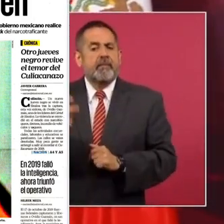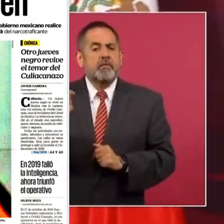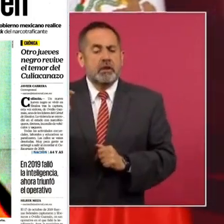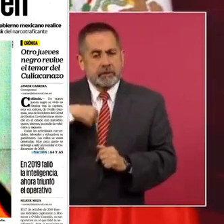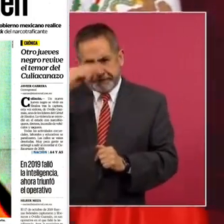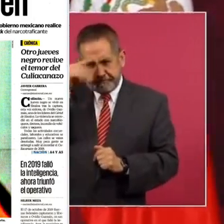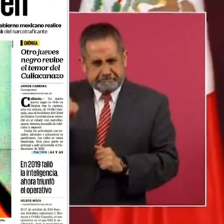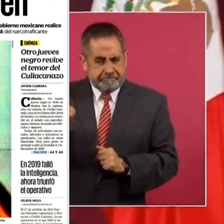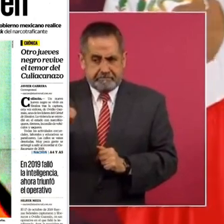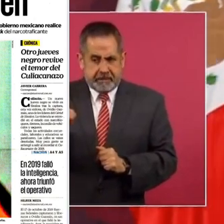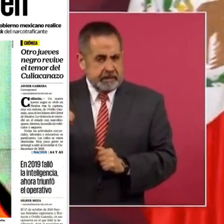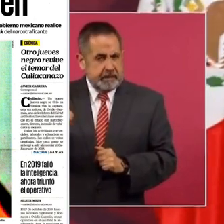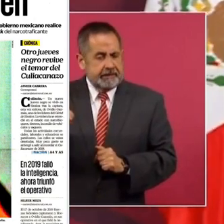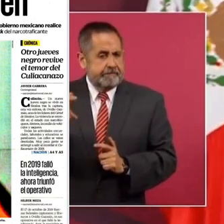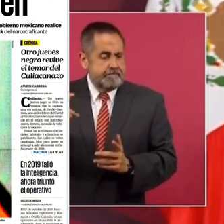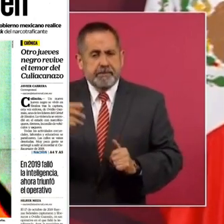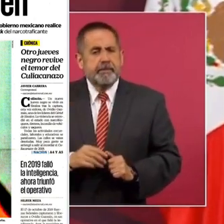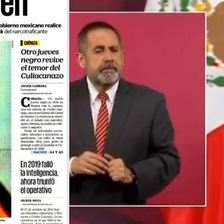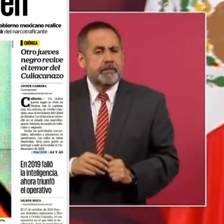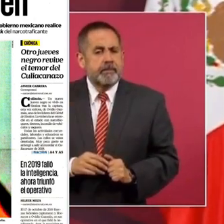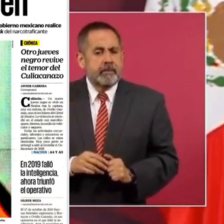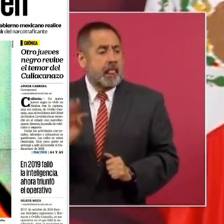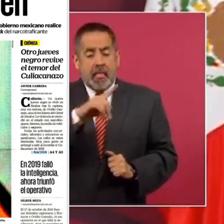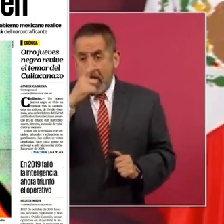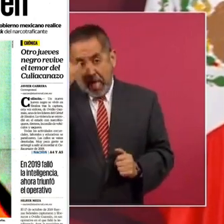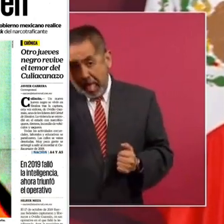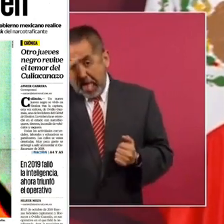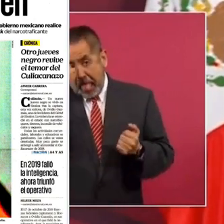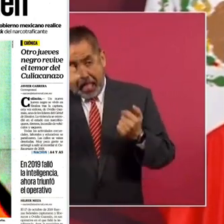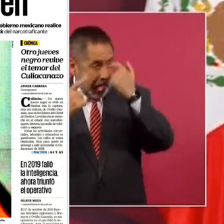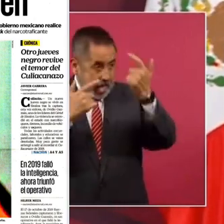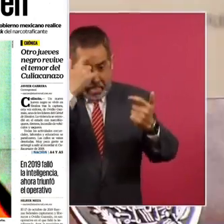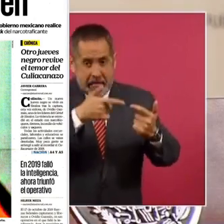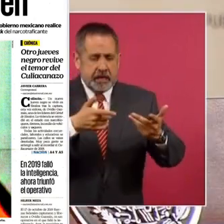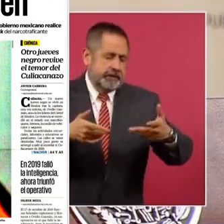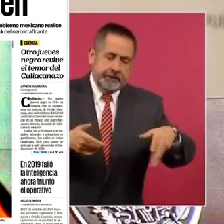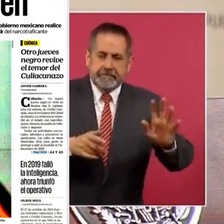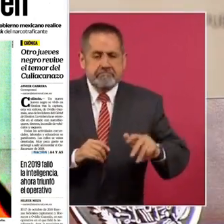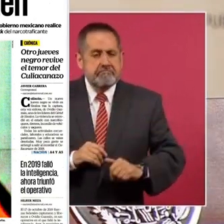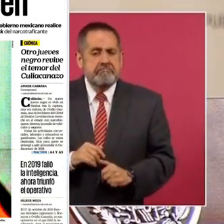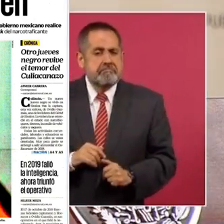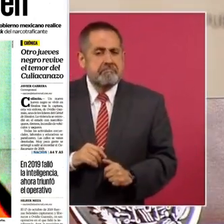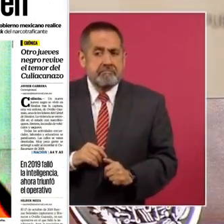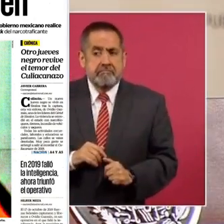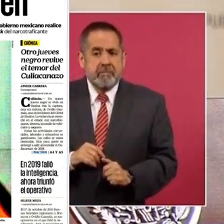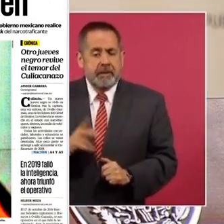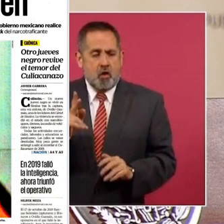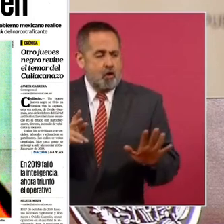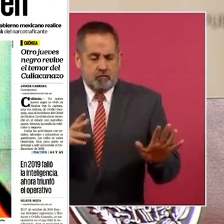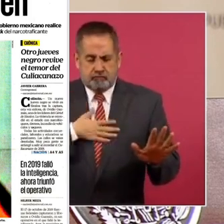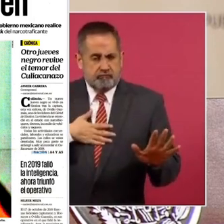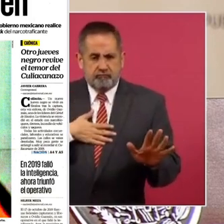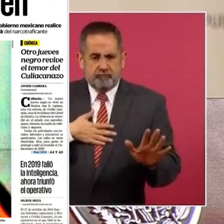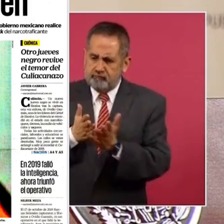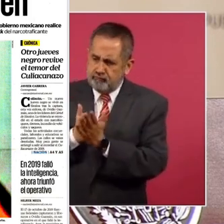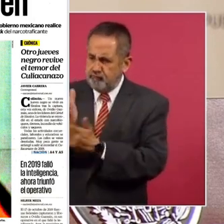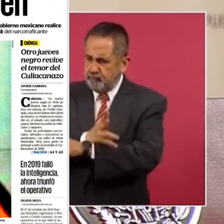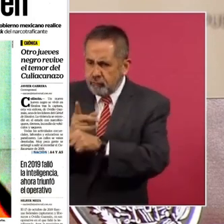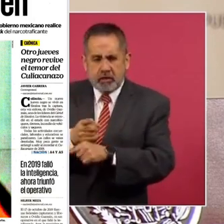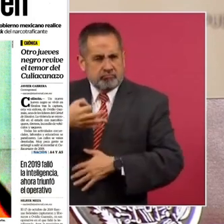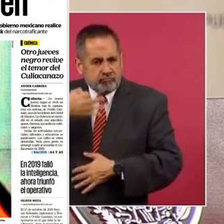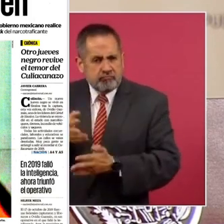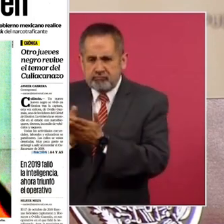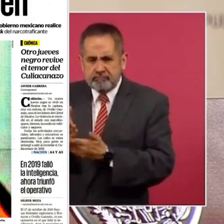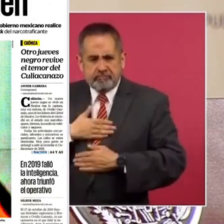eso, pues pueden inventar lo que quieran, pero estamos actuando con rectitud, con